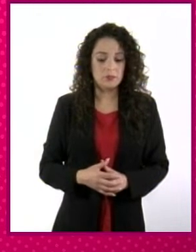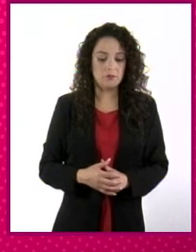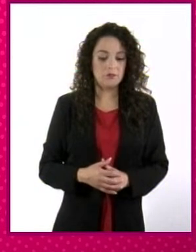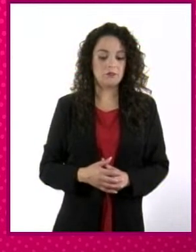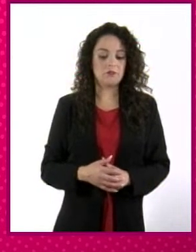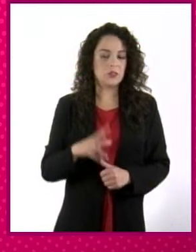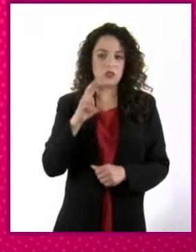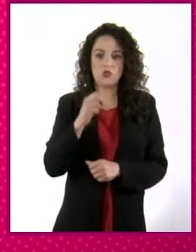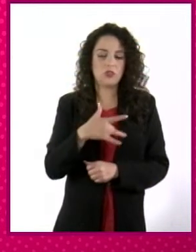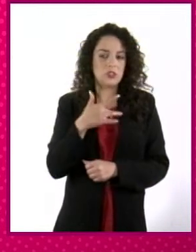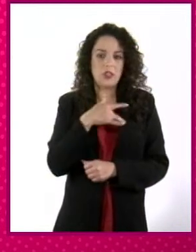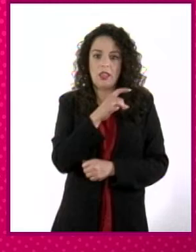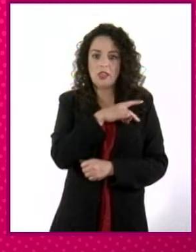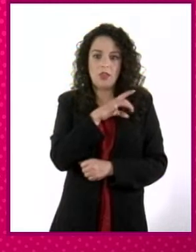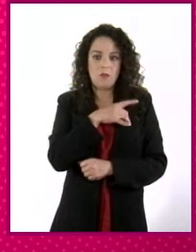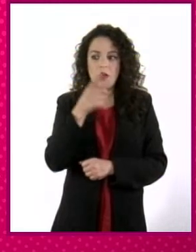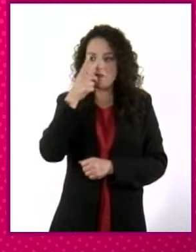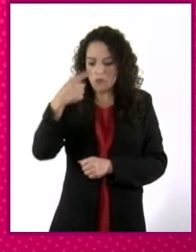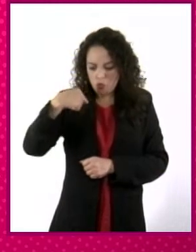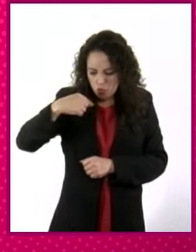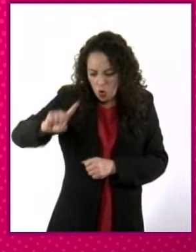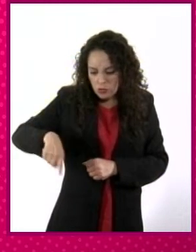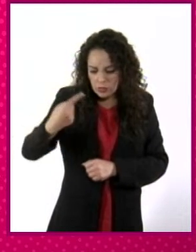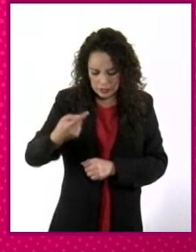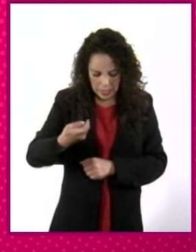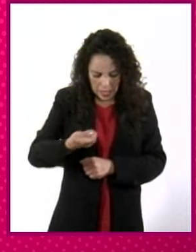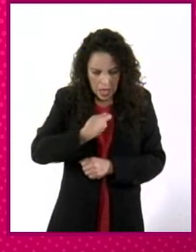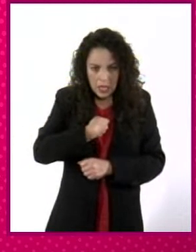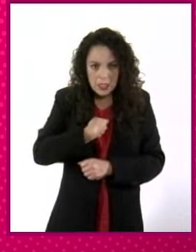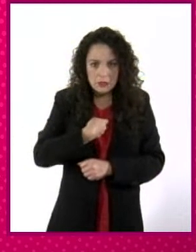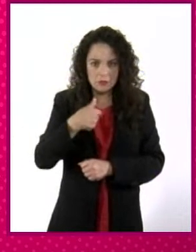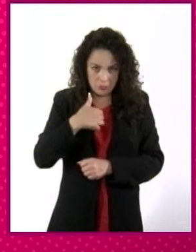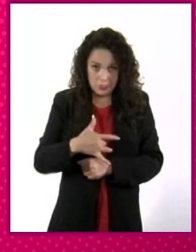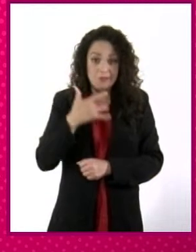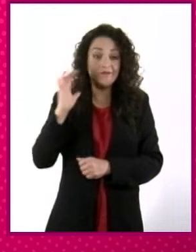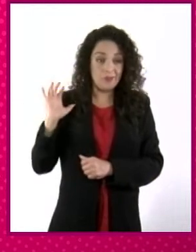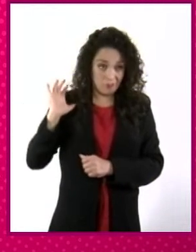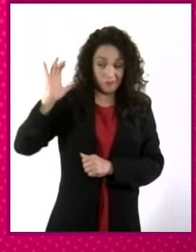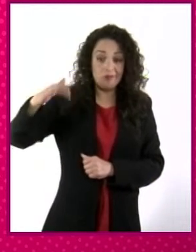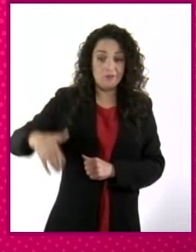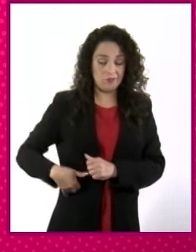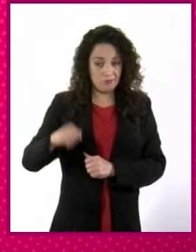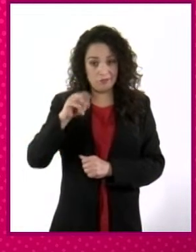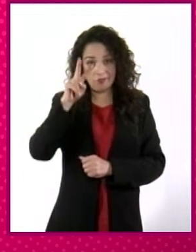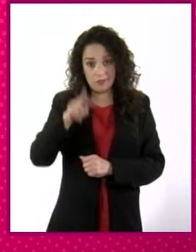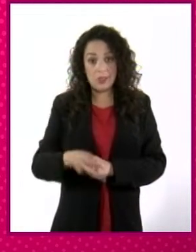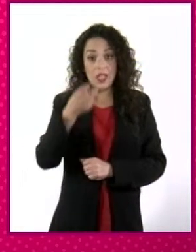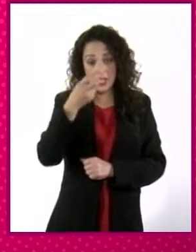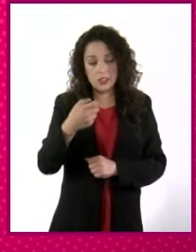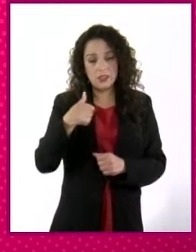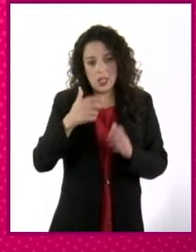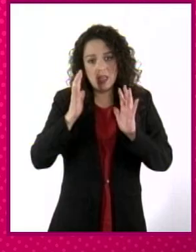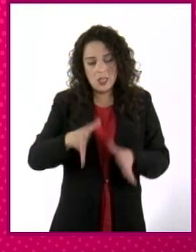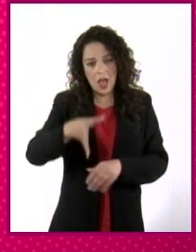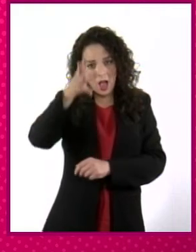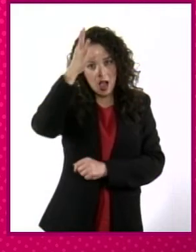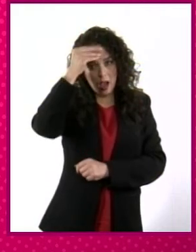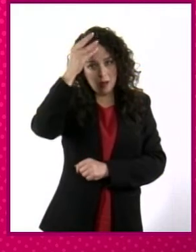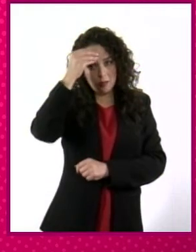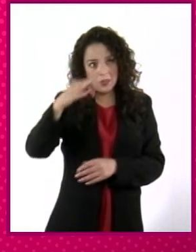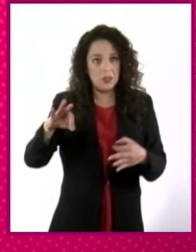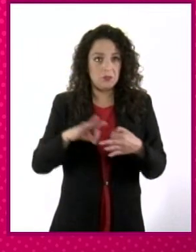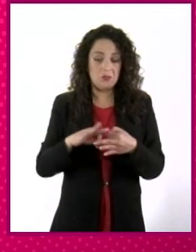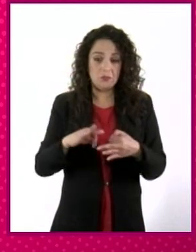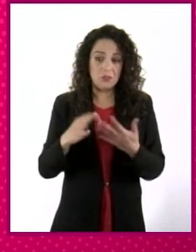de decir quiénes son y al contrario, ¿no? Sentir orgullo de quiénes somos, y eso es lo que hemos aprendido durante casi